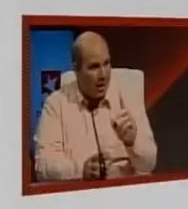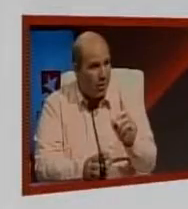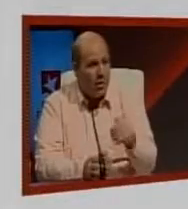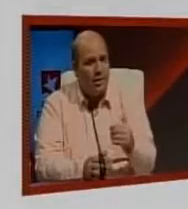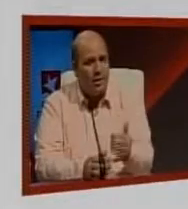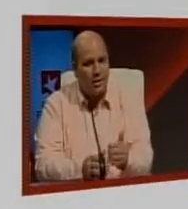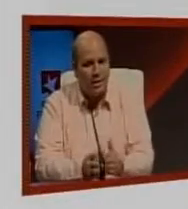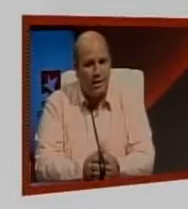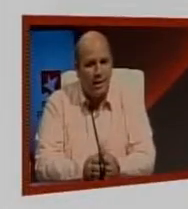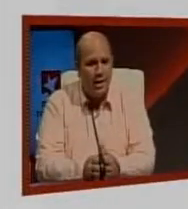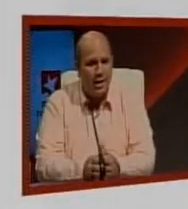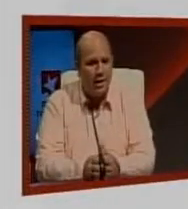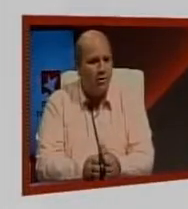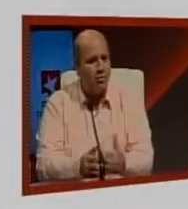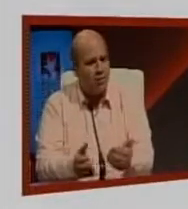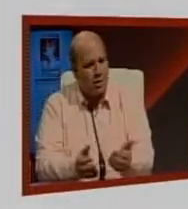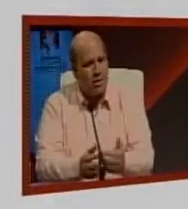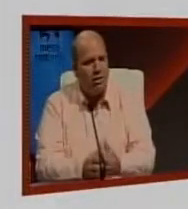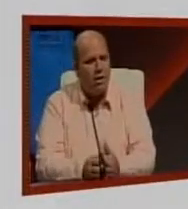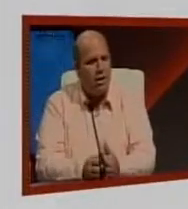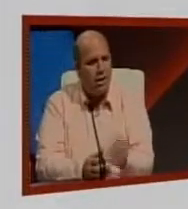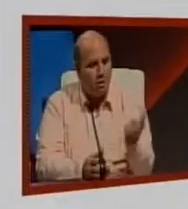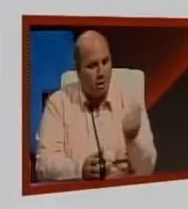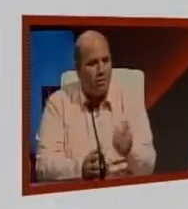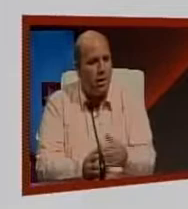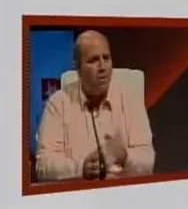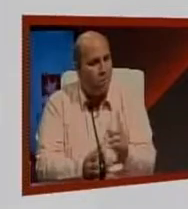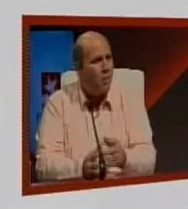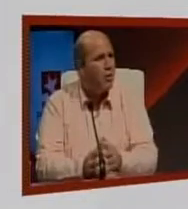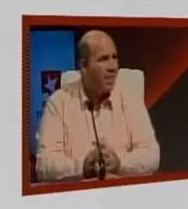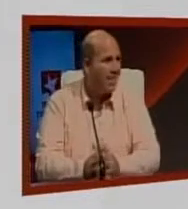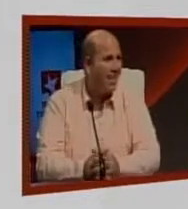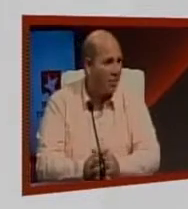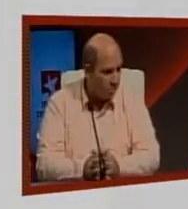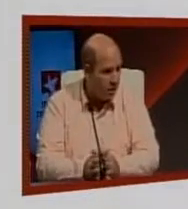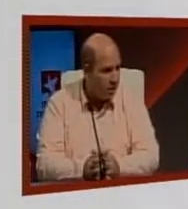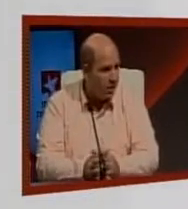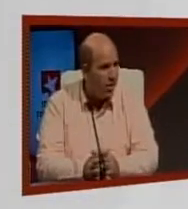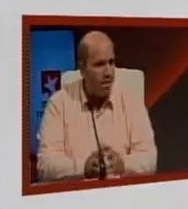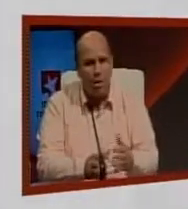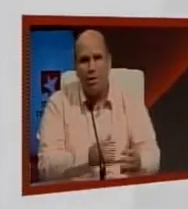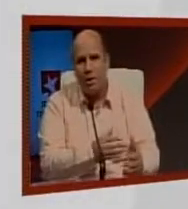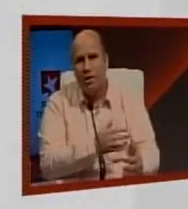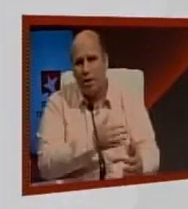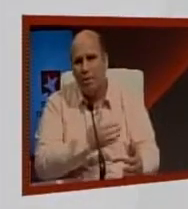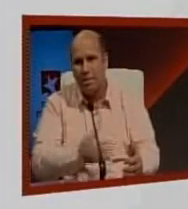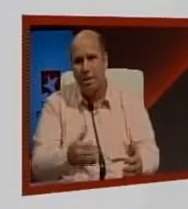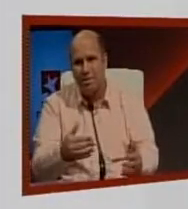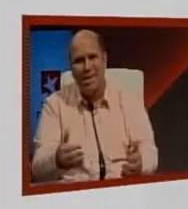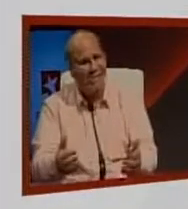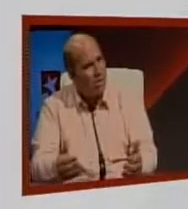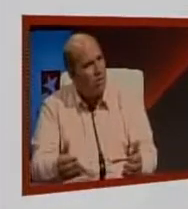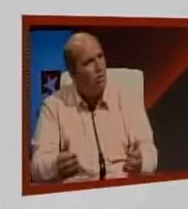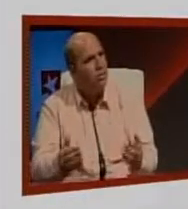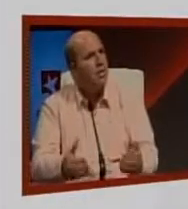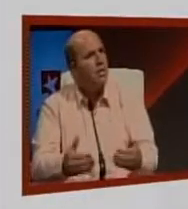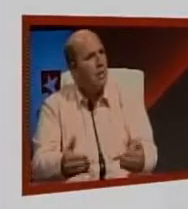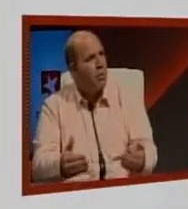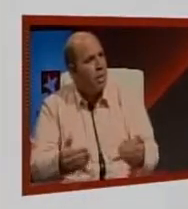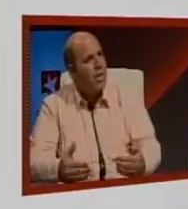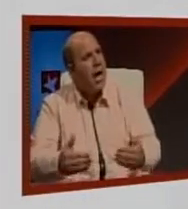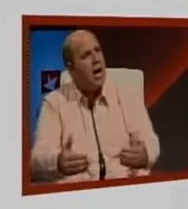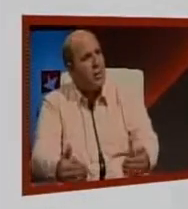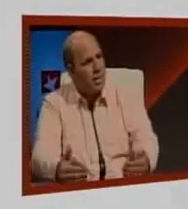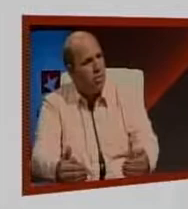menos a nivel de legislación y de actos legislativos a nivel federal, por lo menos de la década del 90. Estamos hablando de más de 20 años